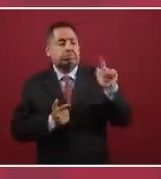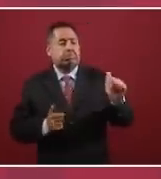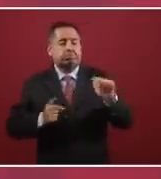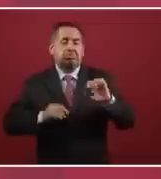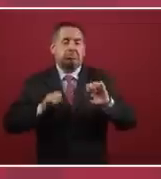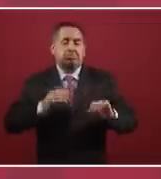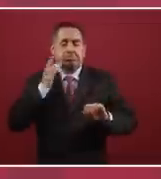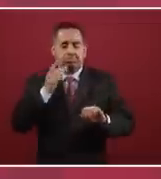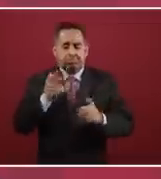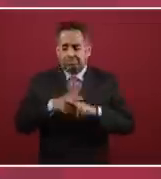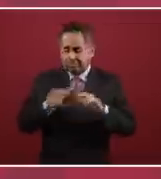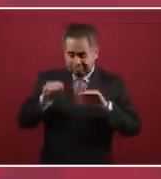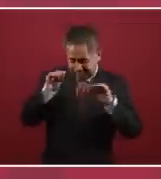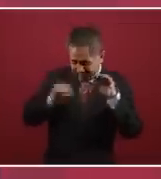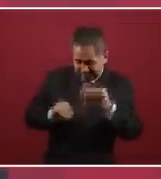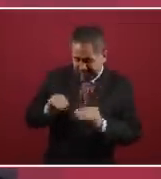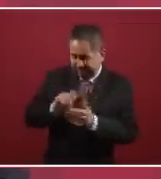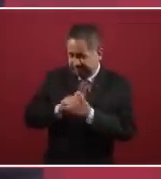pero ni siquiera